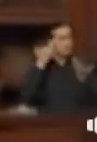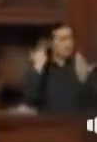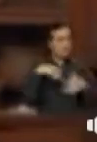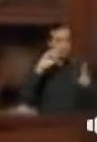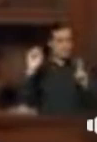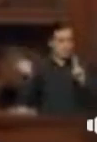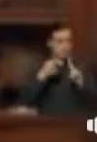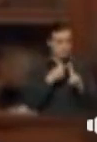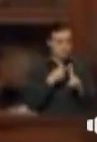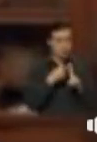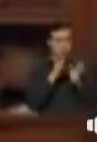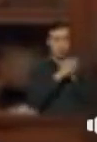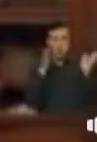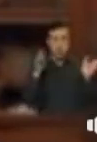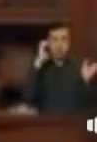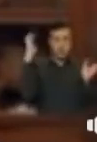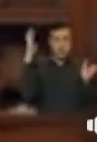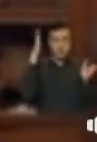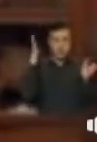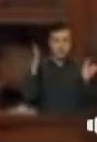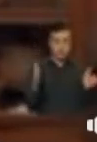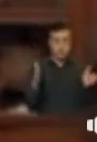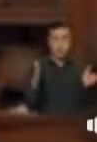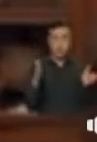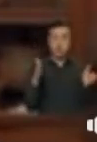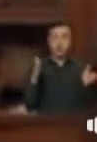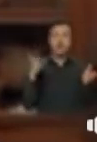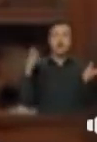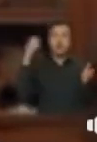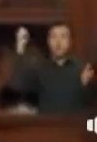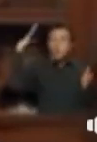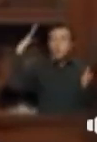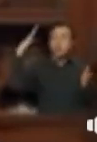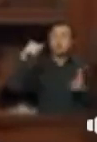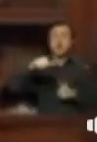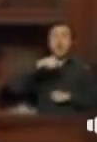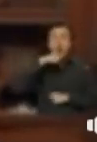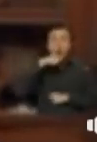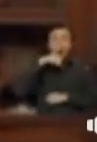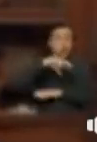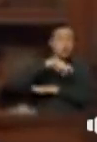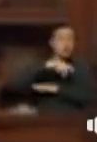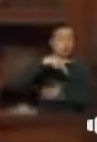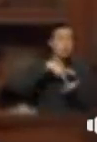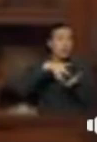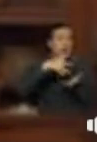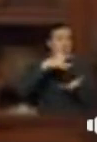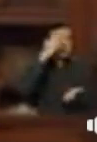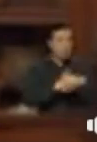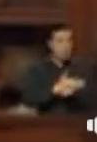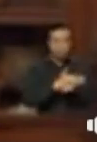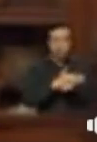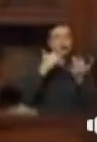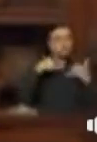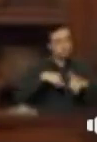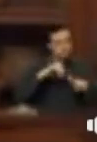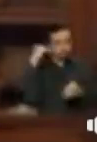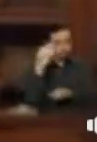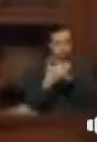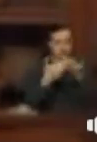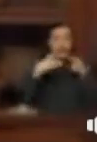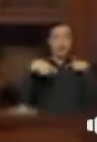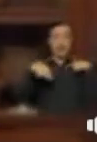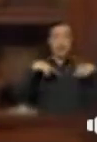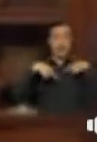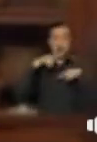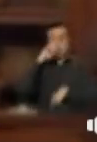Primero, mientras dure la emergencia, no se harán cortes de ningún servicio residencial por falta de pago. Segundo, los empleadores y